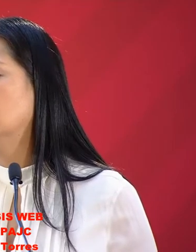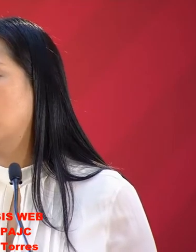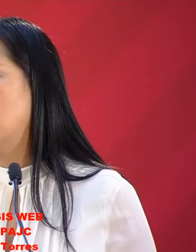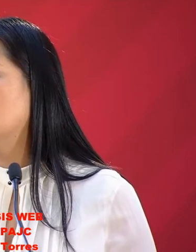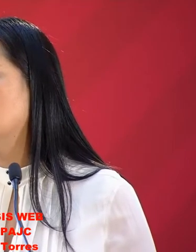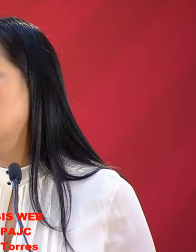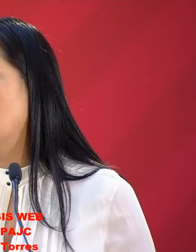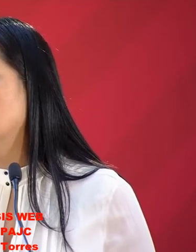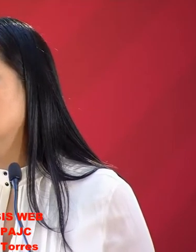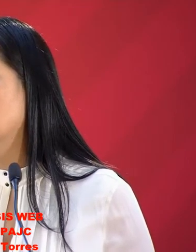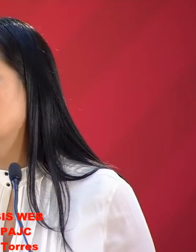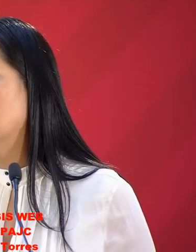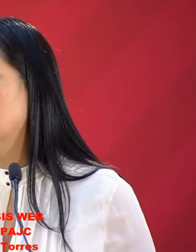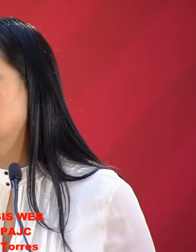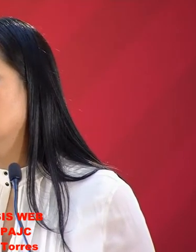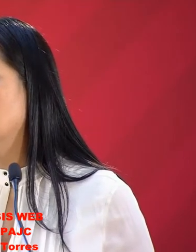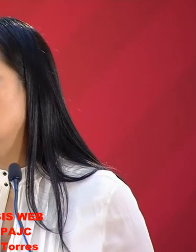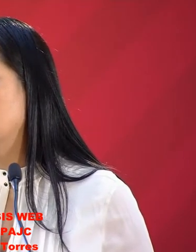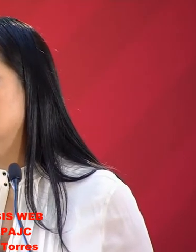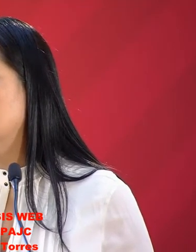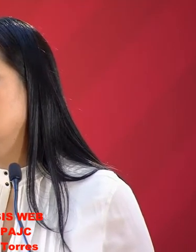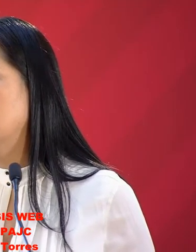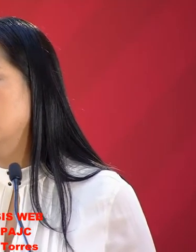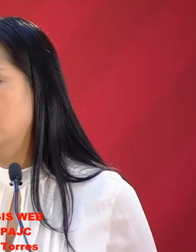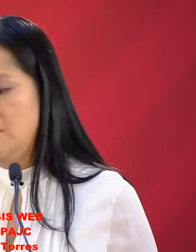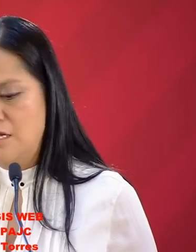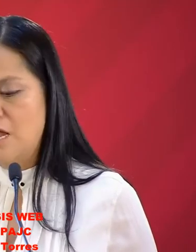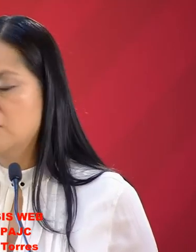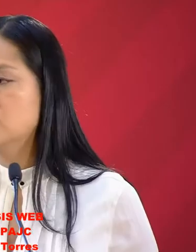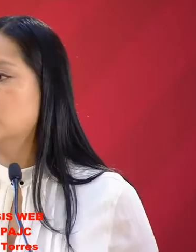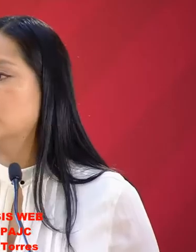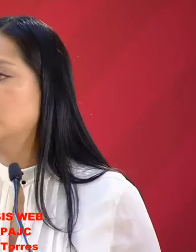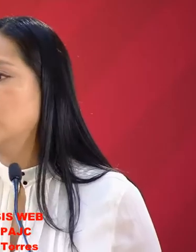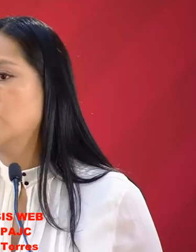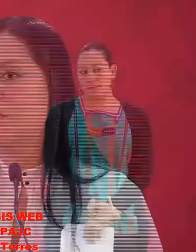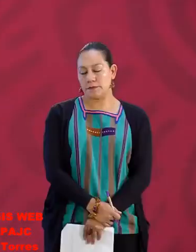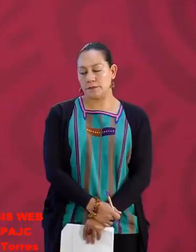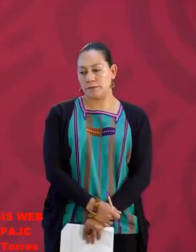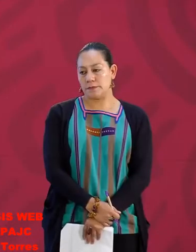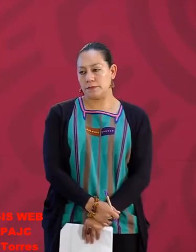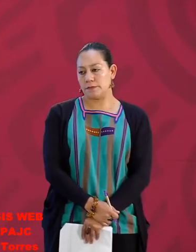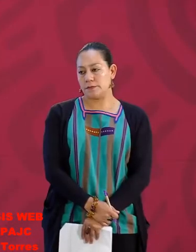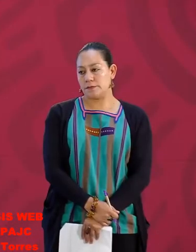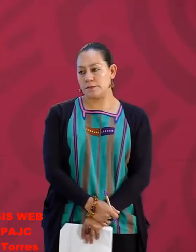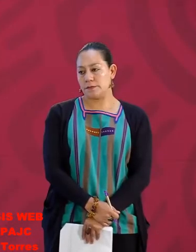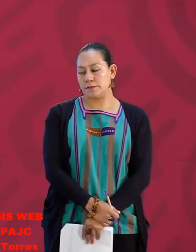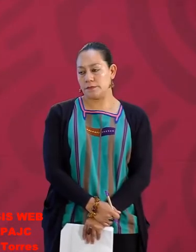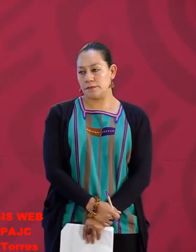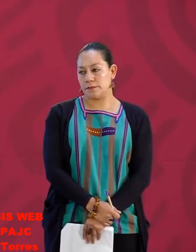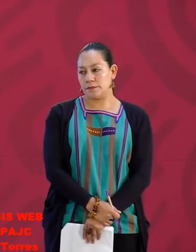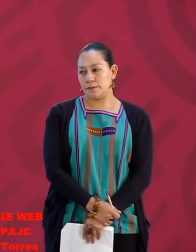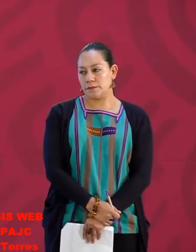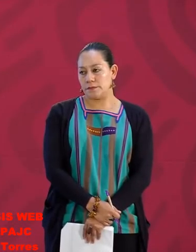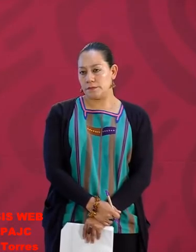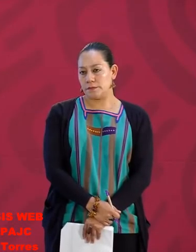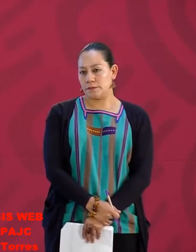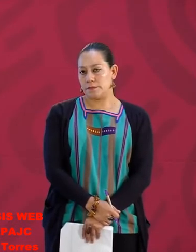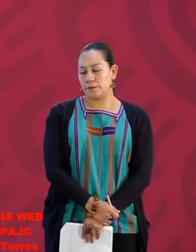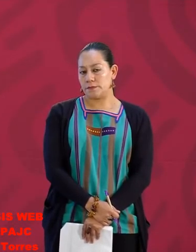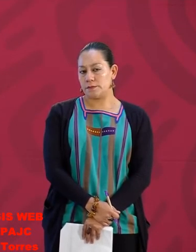muchos audios, videos de situaciones y actos de corrupción que estamos documentando para que